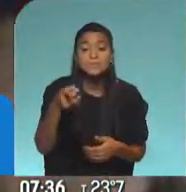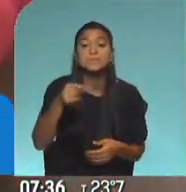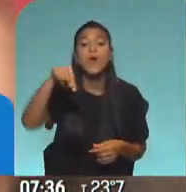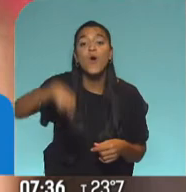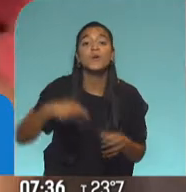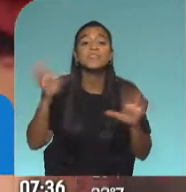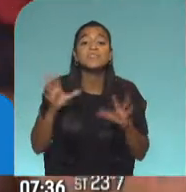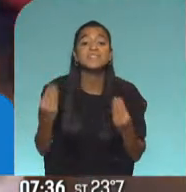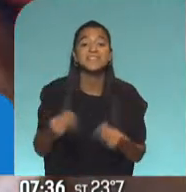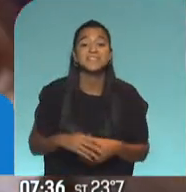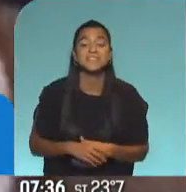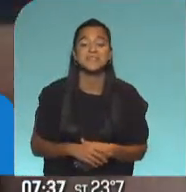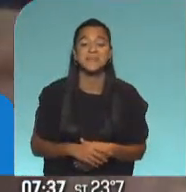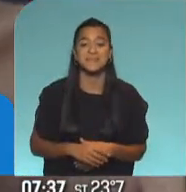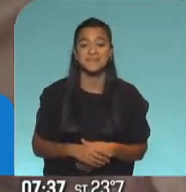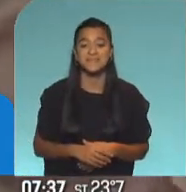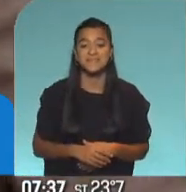hiciste hoy? Contame.